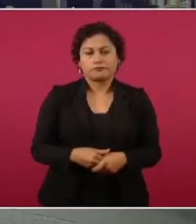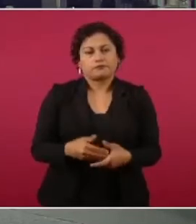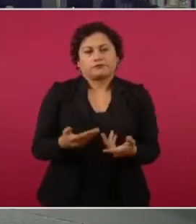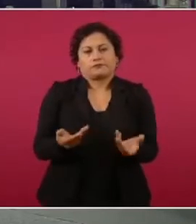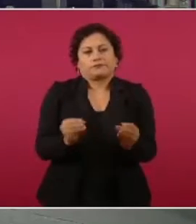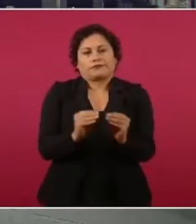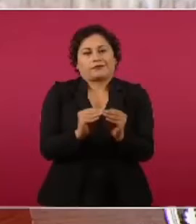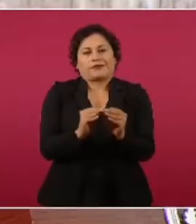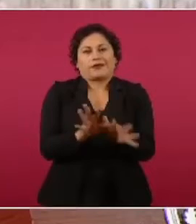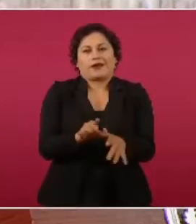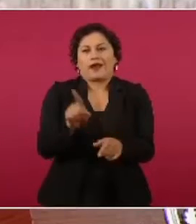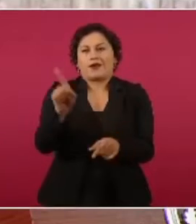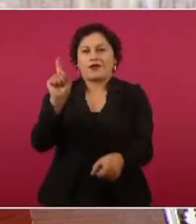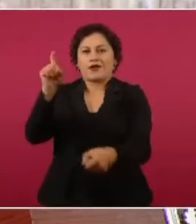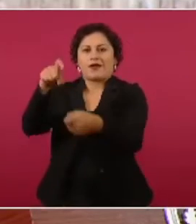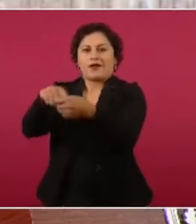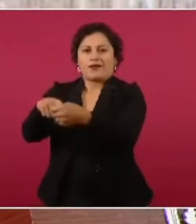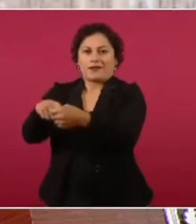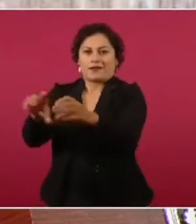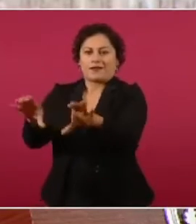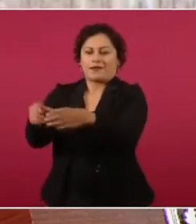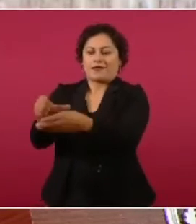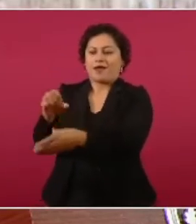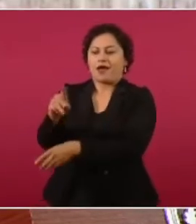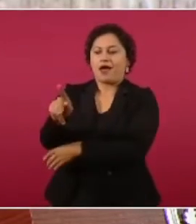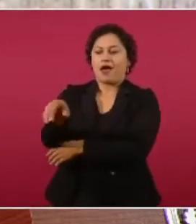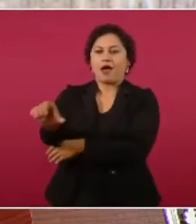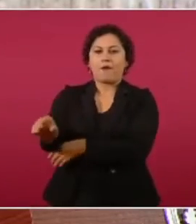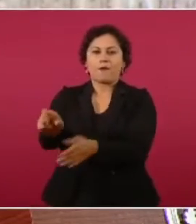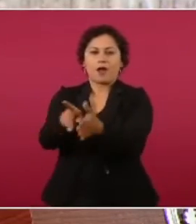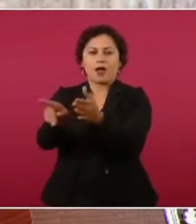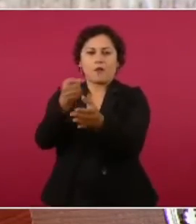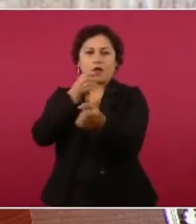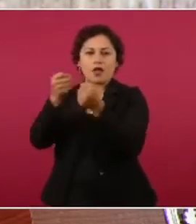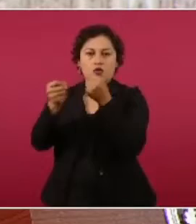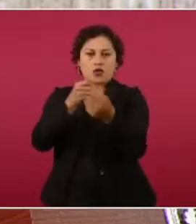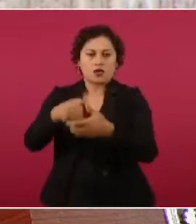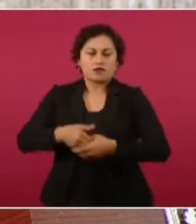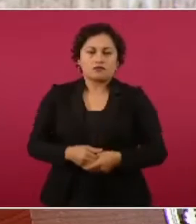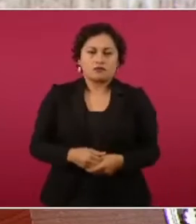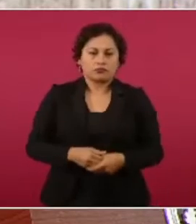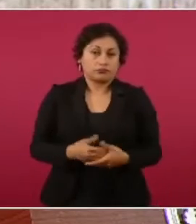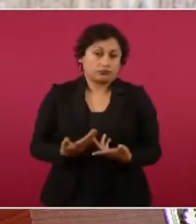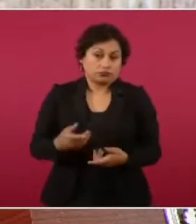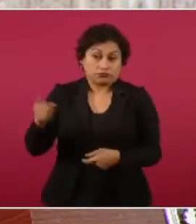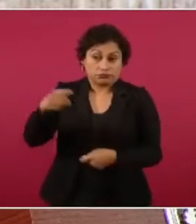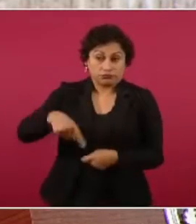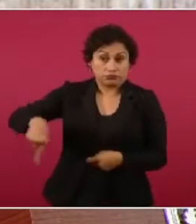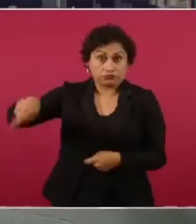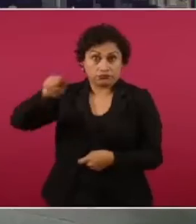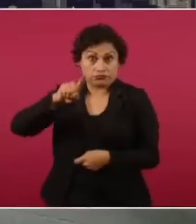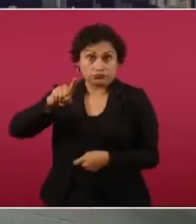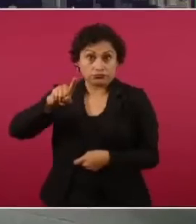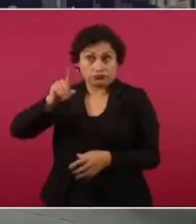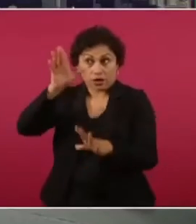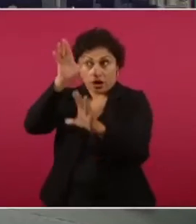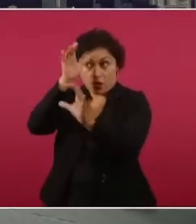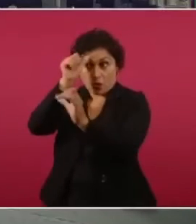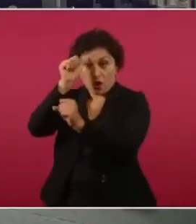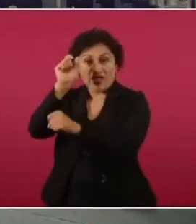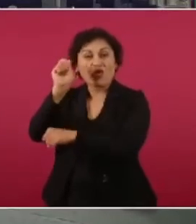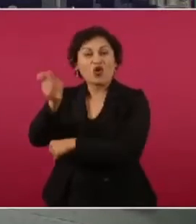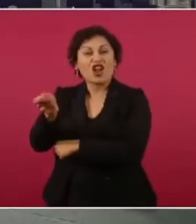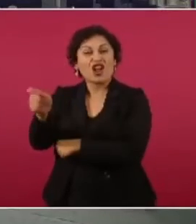pertenecen al AMPA del periodismo y la consigna que tienen es de que la